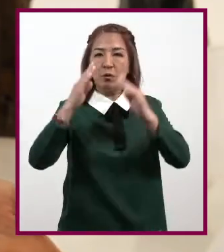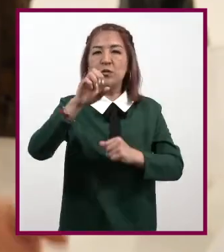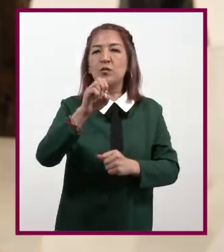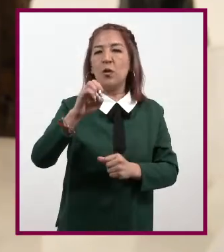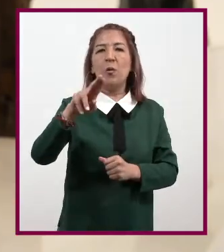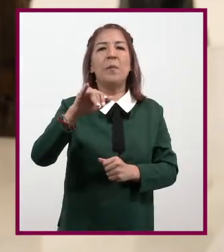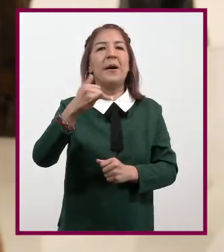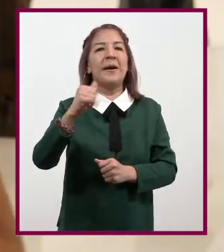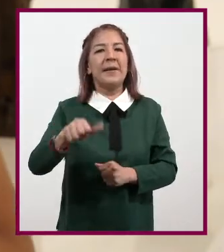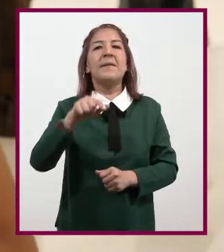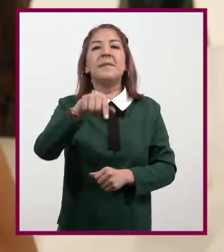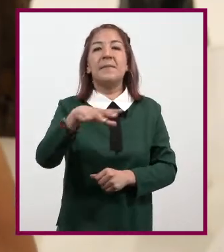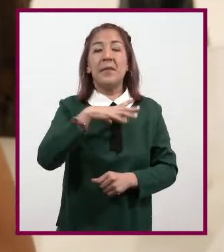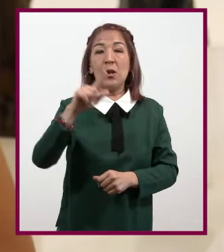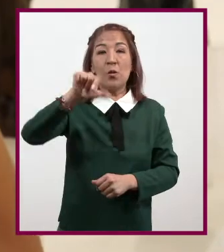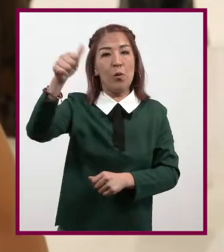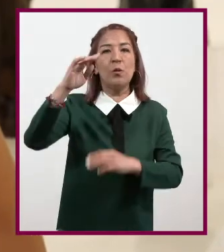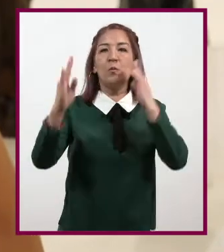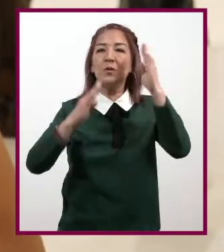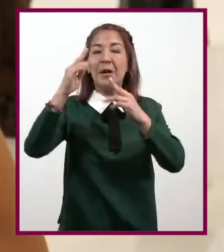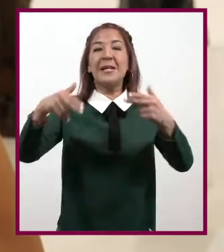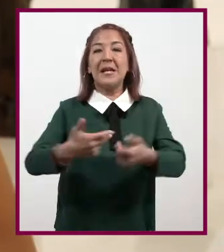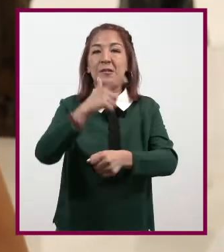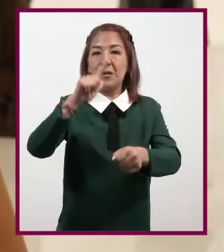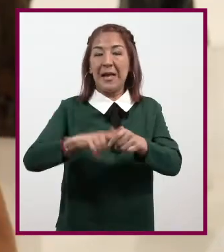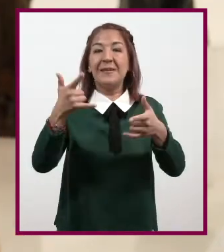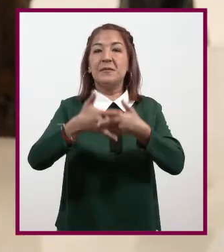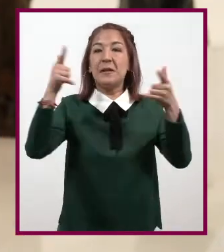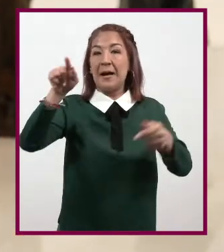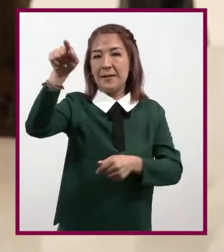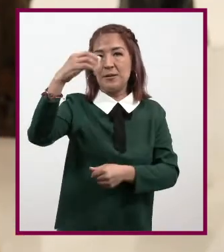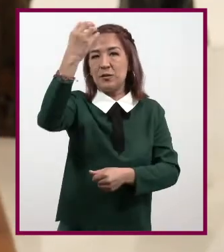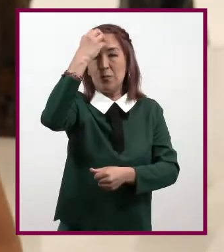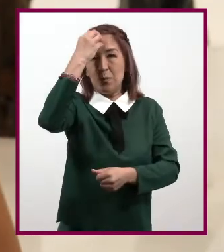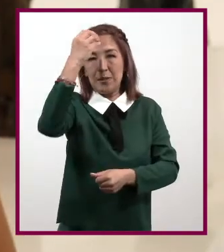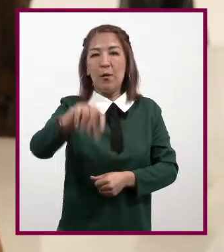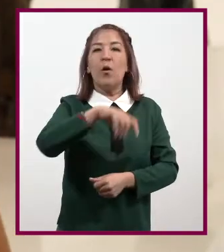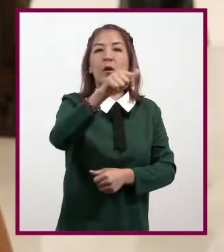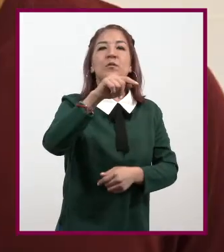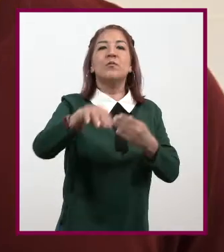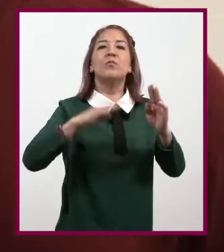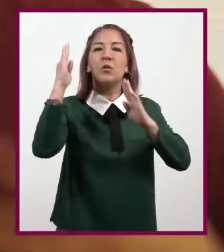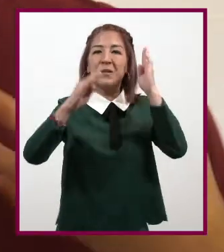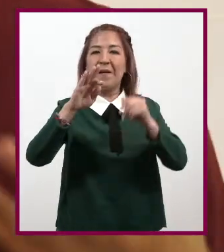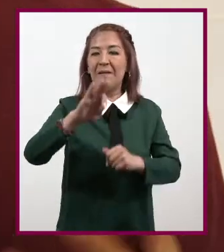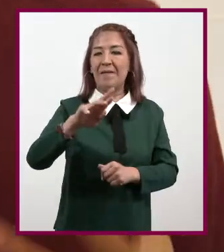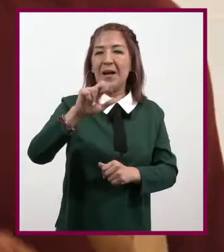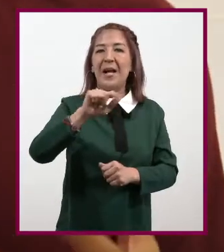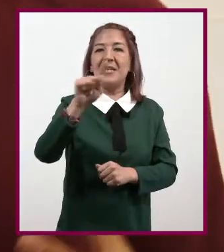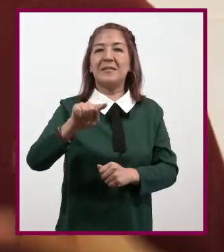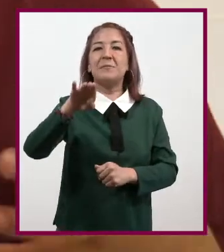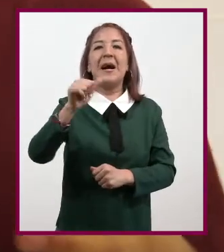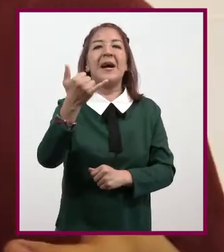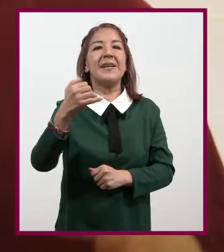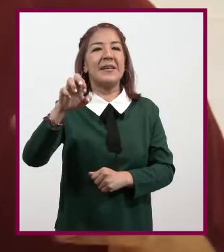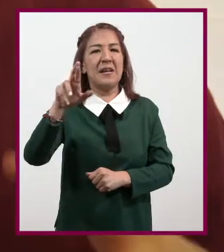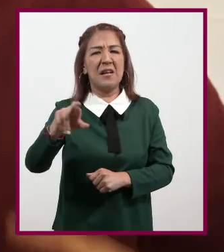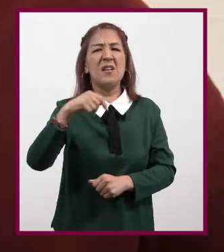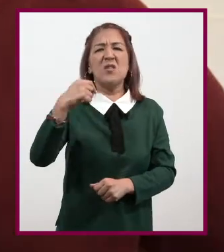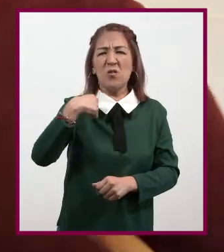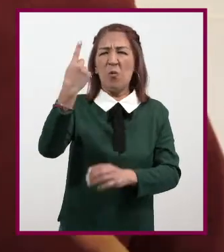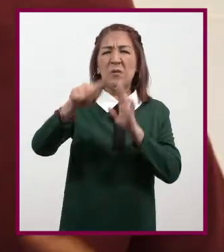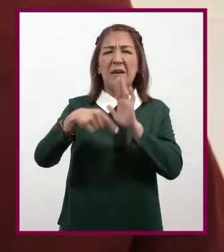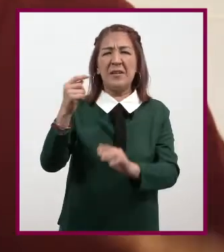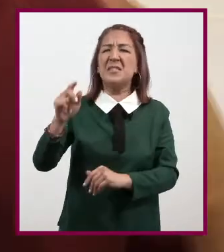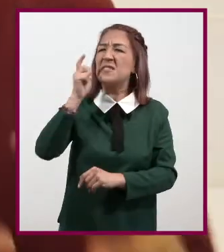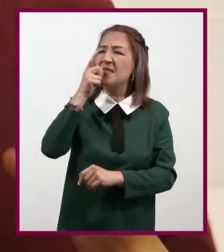2 que pueden ver. Uno está en el Museo Nacional de Historia en Chapultepec y otro en el Museo Franz Mayer. Alguna vez escuché que los biombos son una